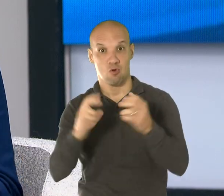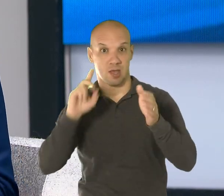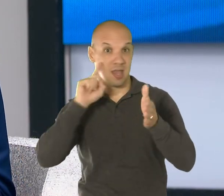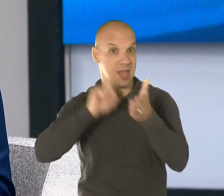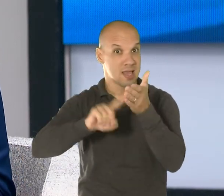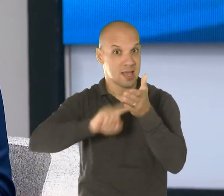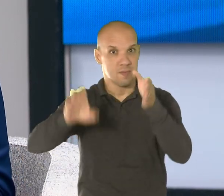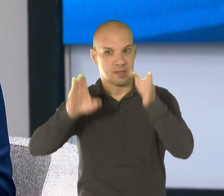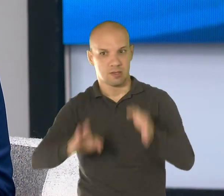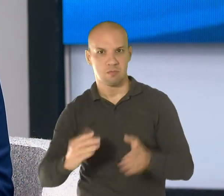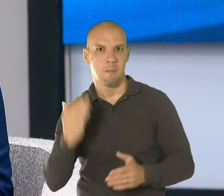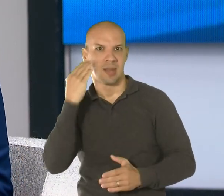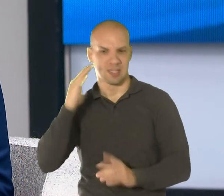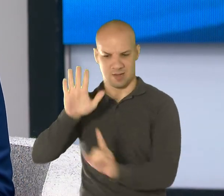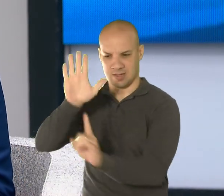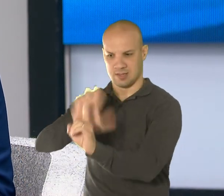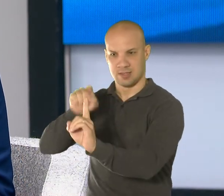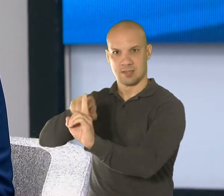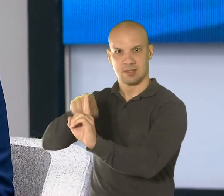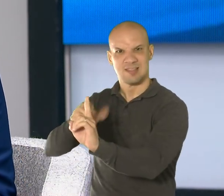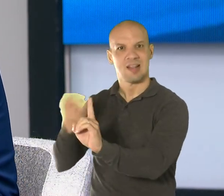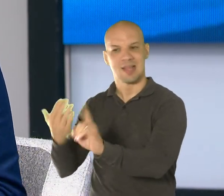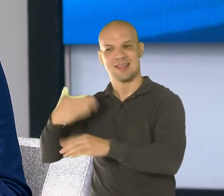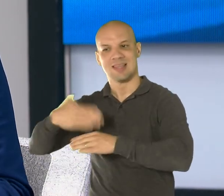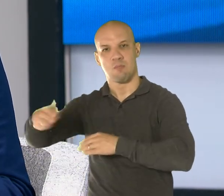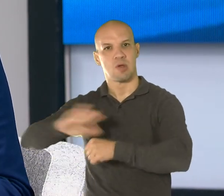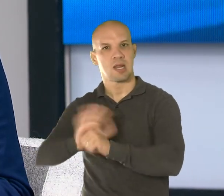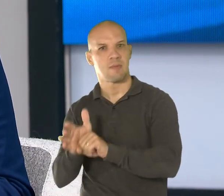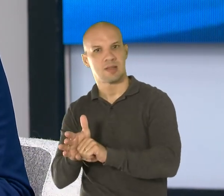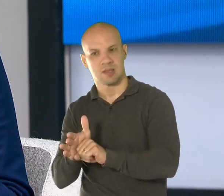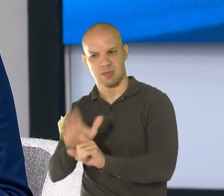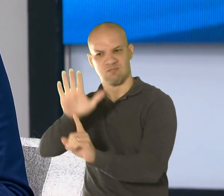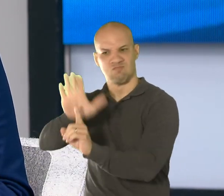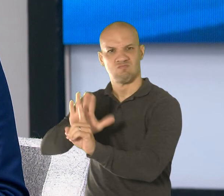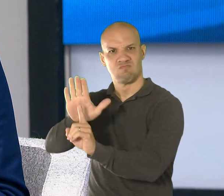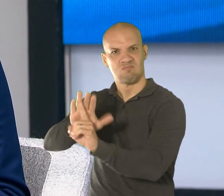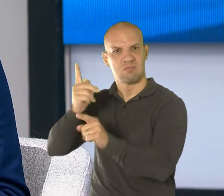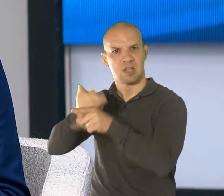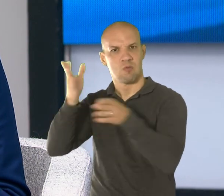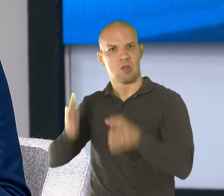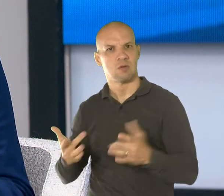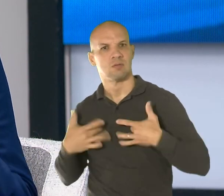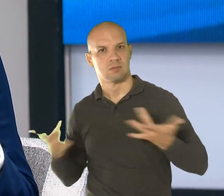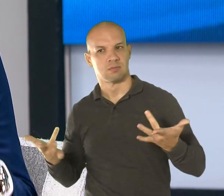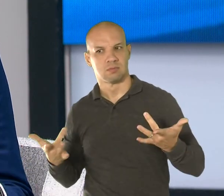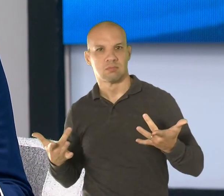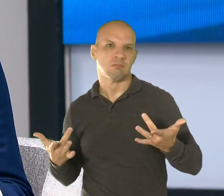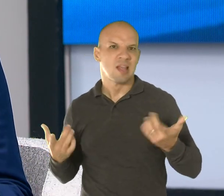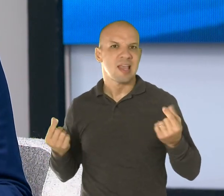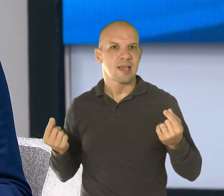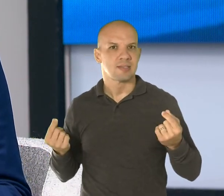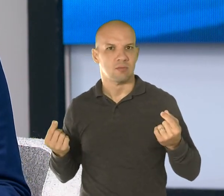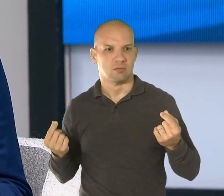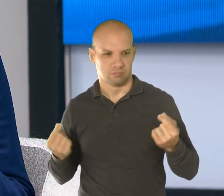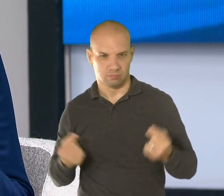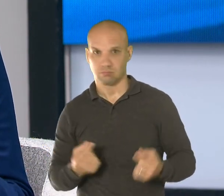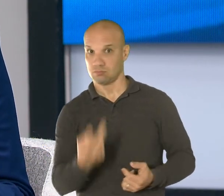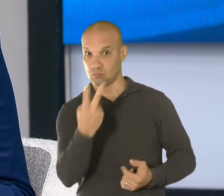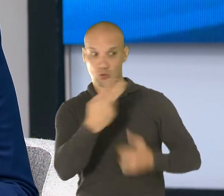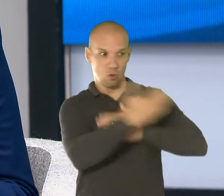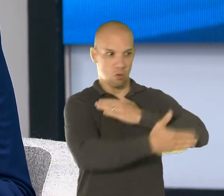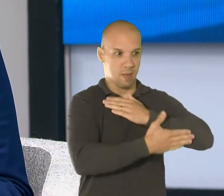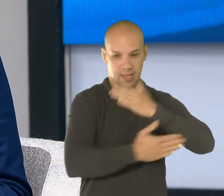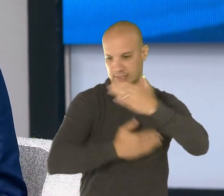perfil ahora post pandemia. ¿Y qué hemos hecho? Hacer un estudio comparativo con estos dos países